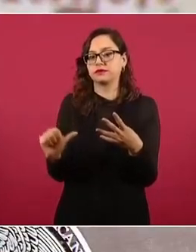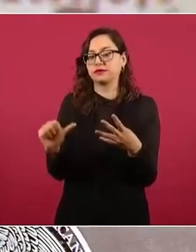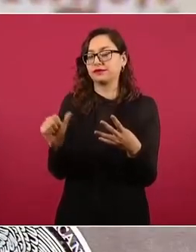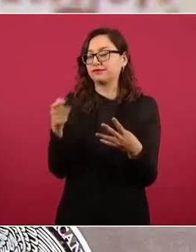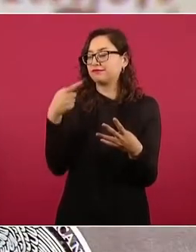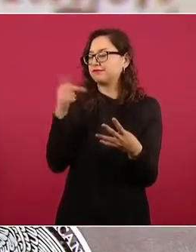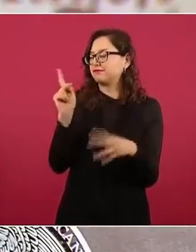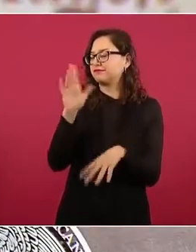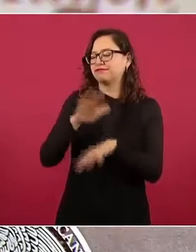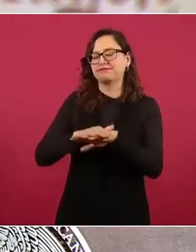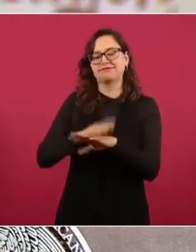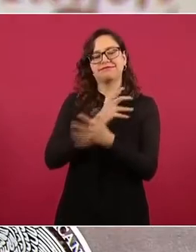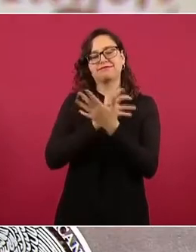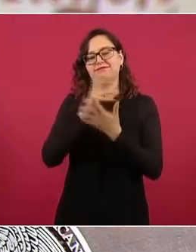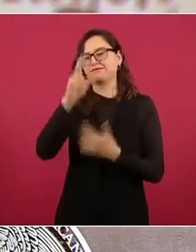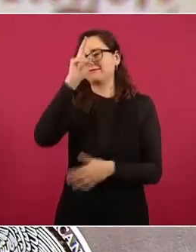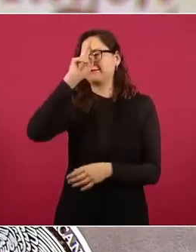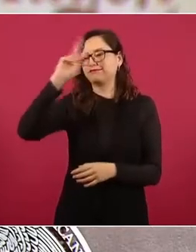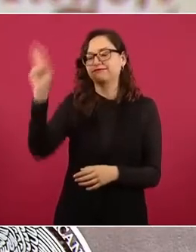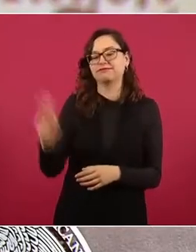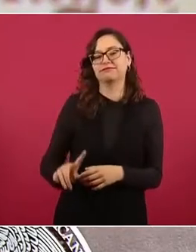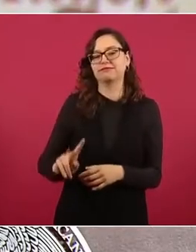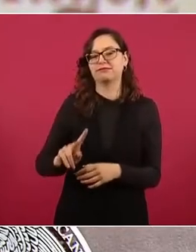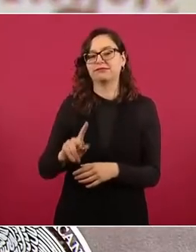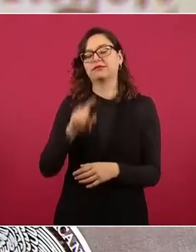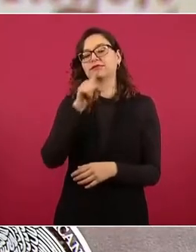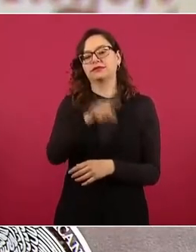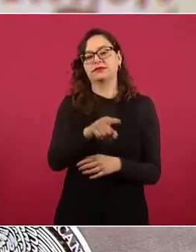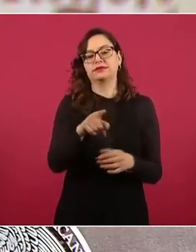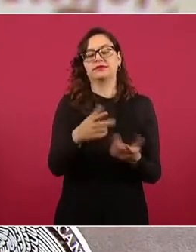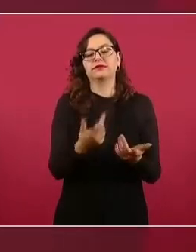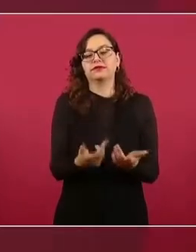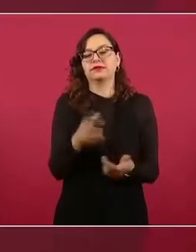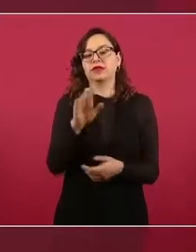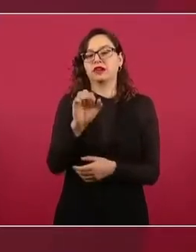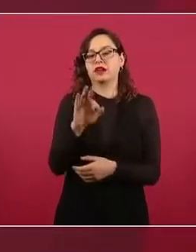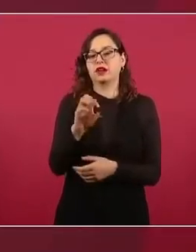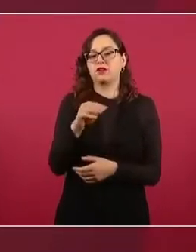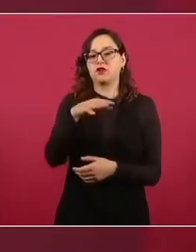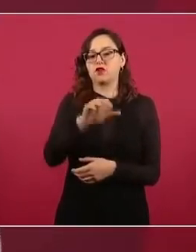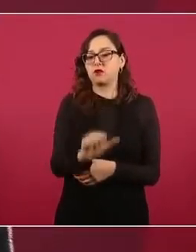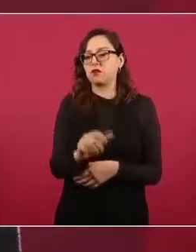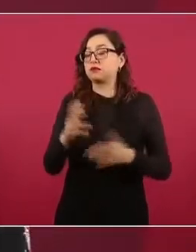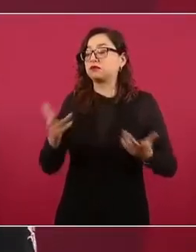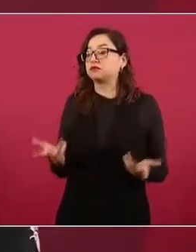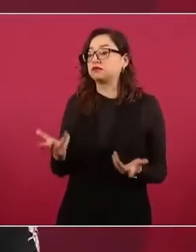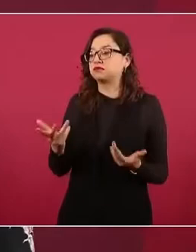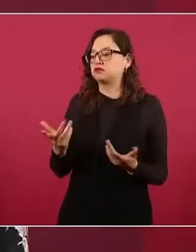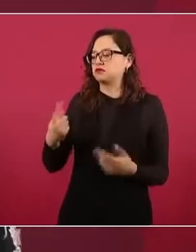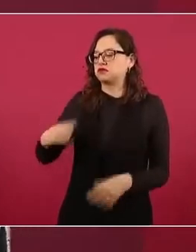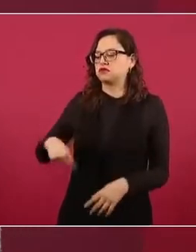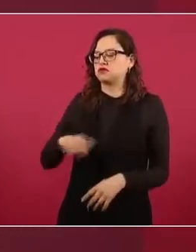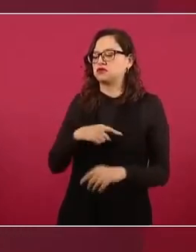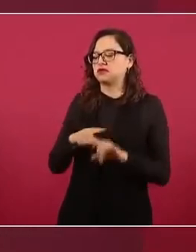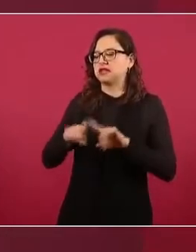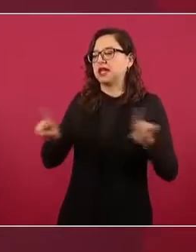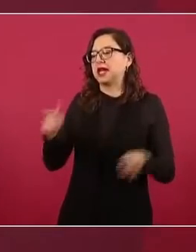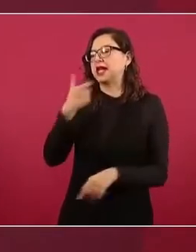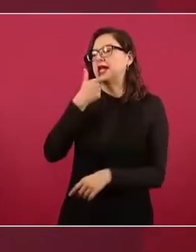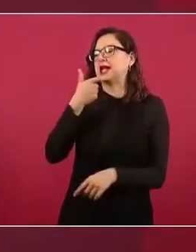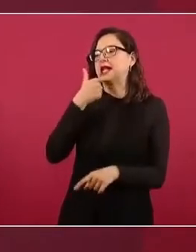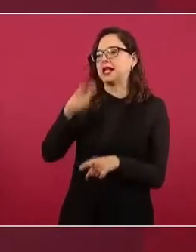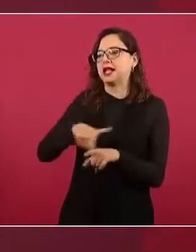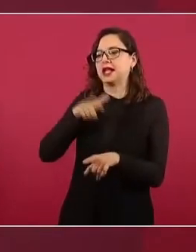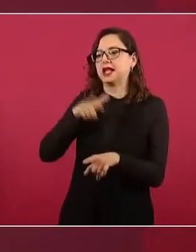el extremo, como siempre, se lo llevó Templo Mayor de Reforma, que usó la expresión «no somos iguales», en tono burlón para decir